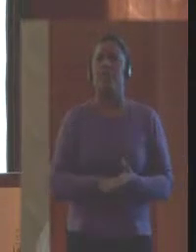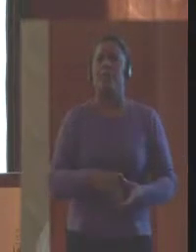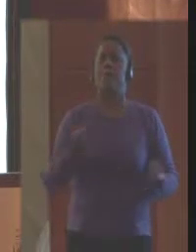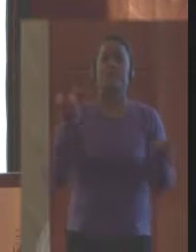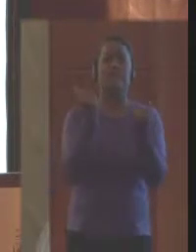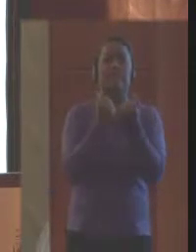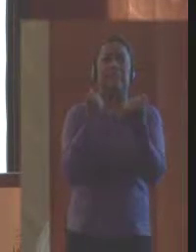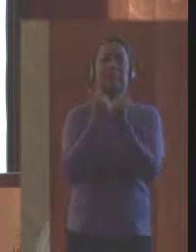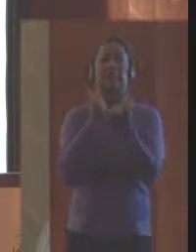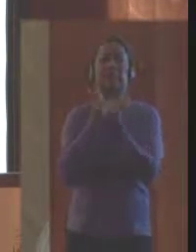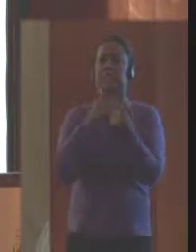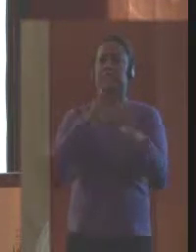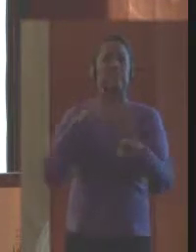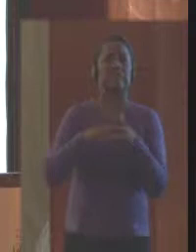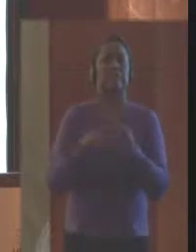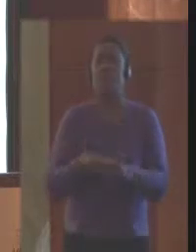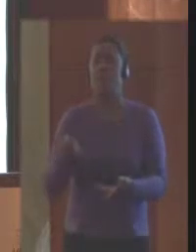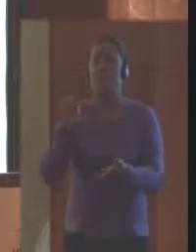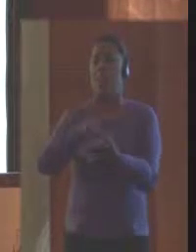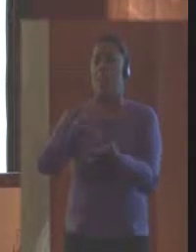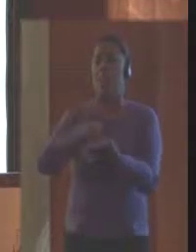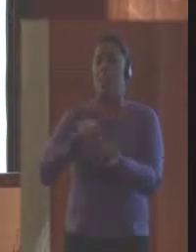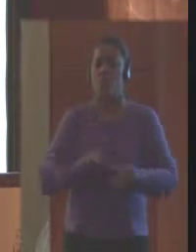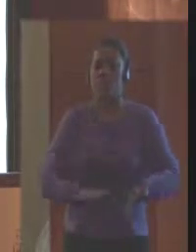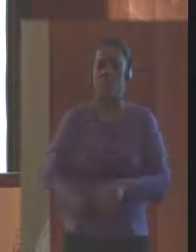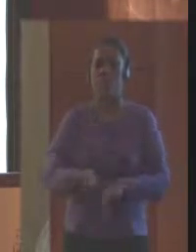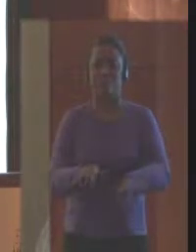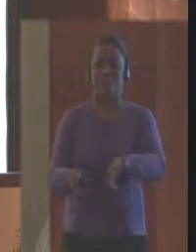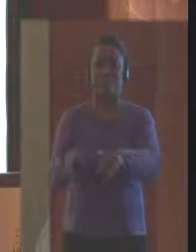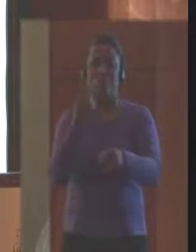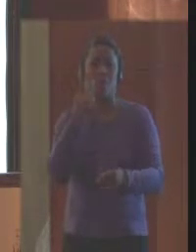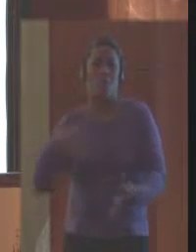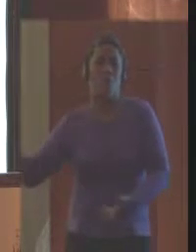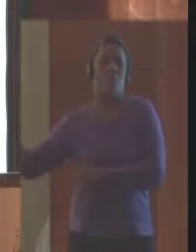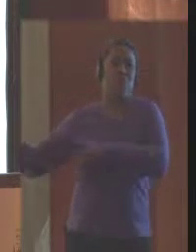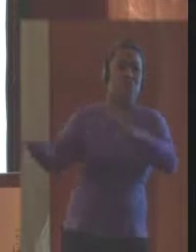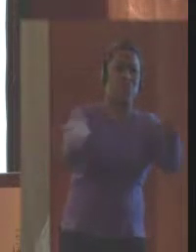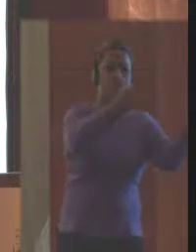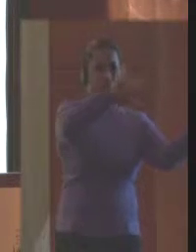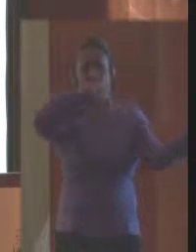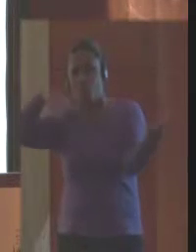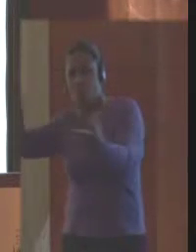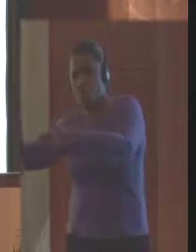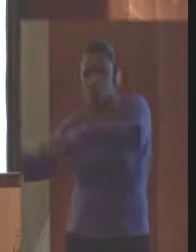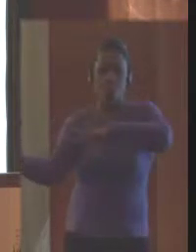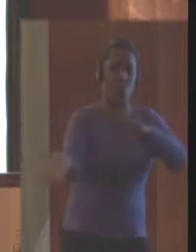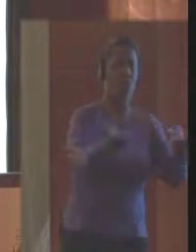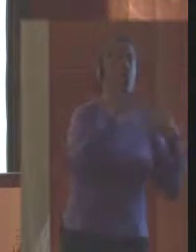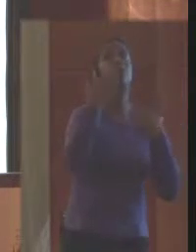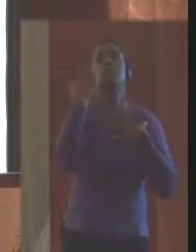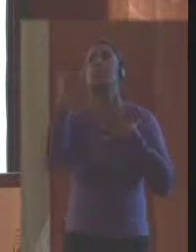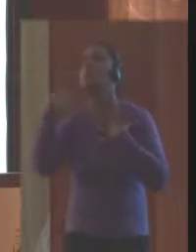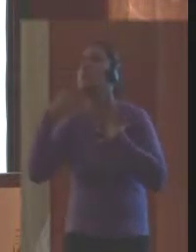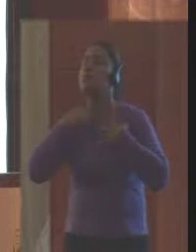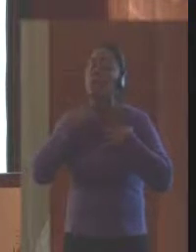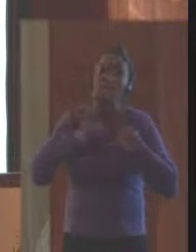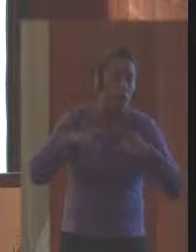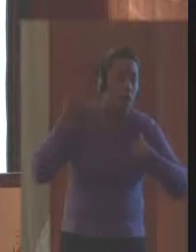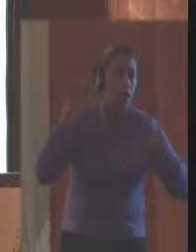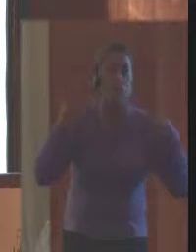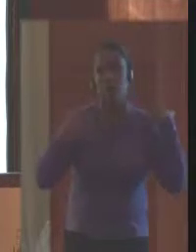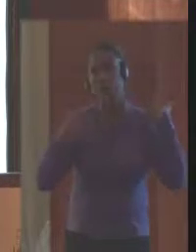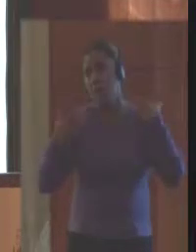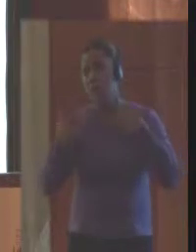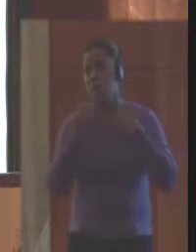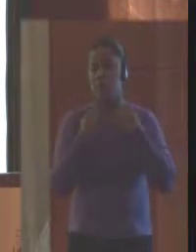trancones y problemas complicados en la ciudad. Vendavales, vientos extremos, olas de calor que ya se